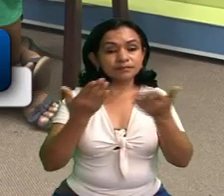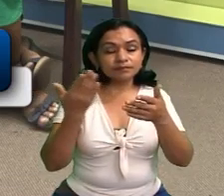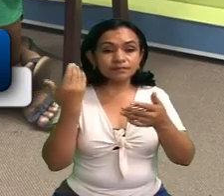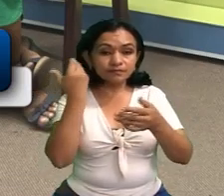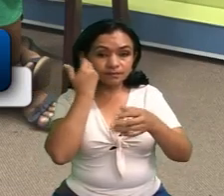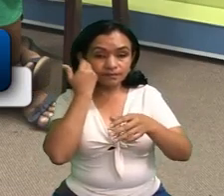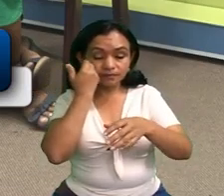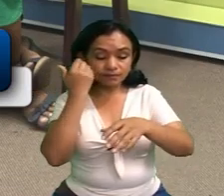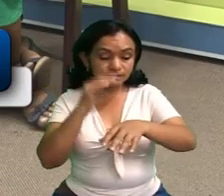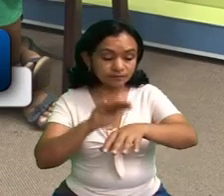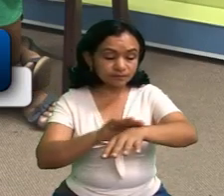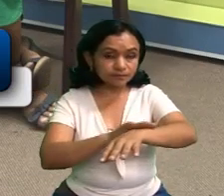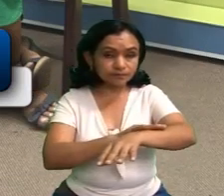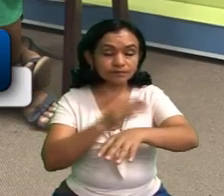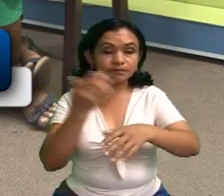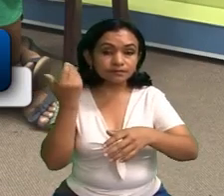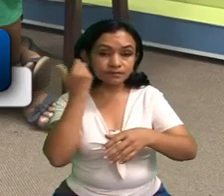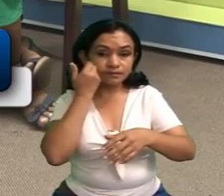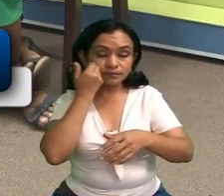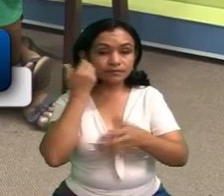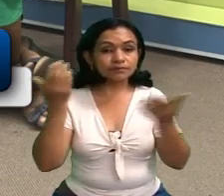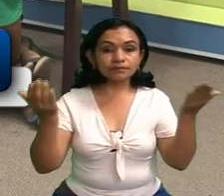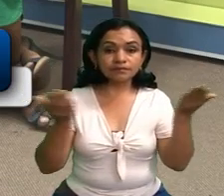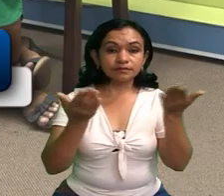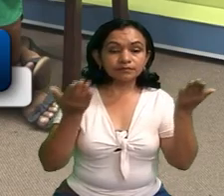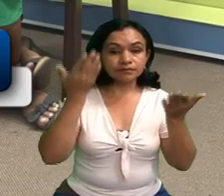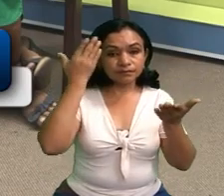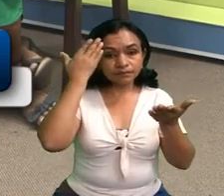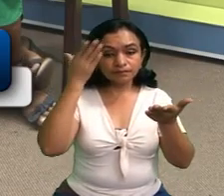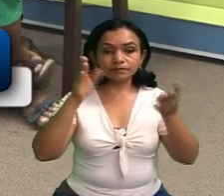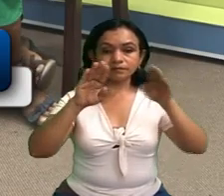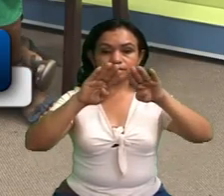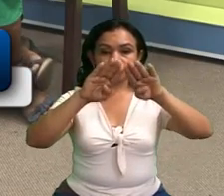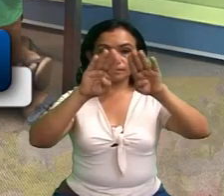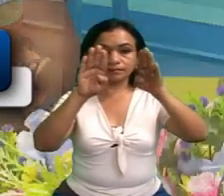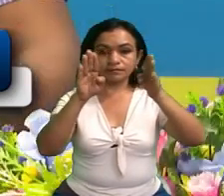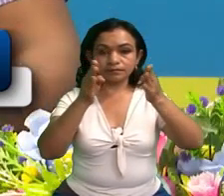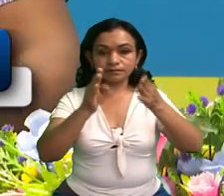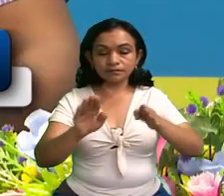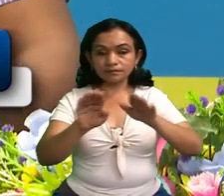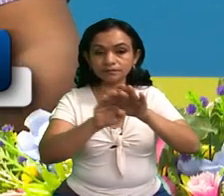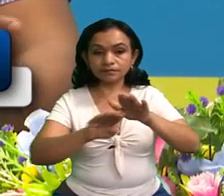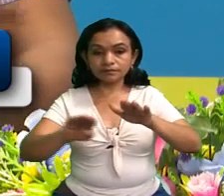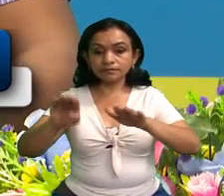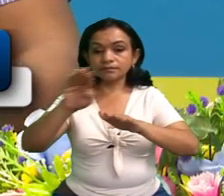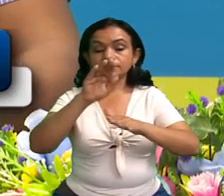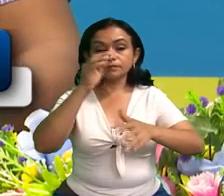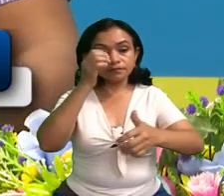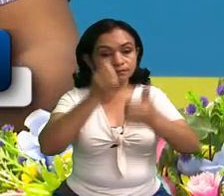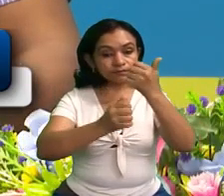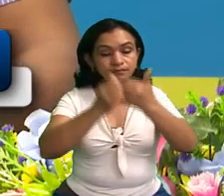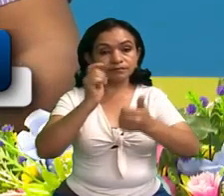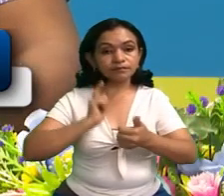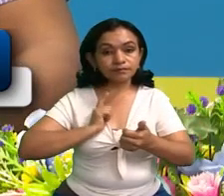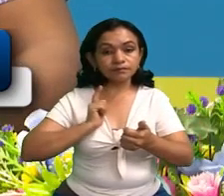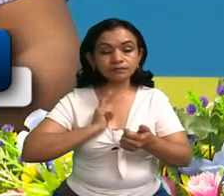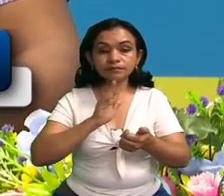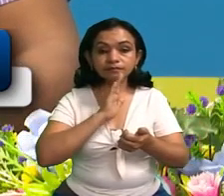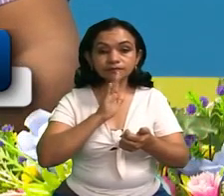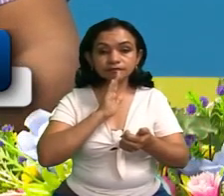dermatológicos, o padecimiento dermatológico, sabemos que las mujeres son las más afectadas, pues. Pero hablando del